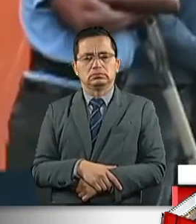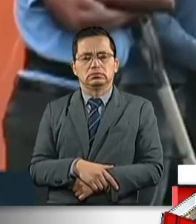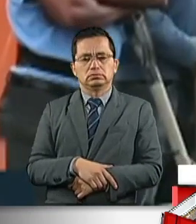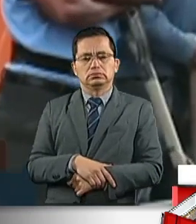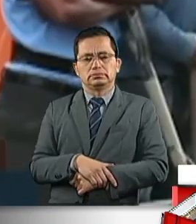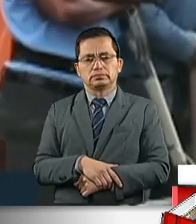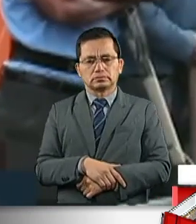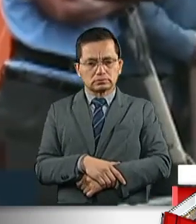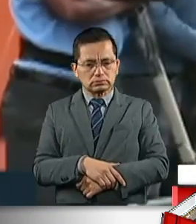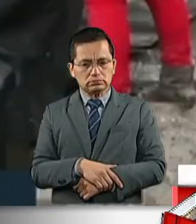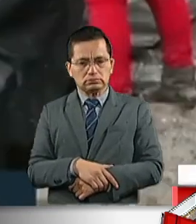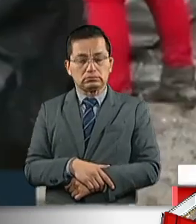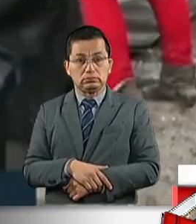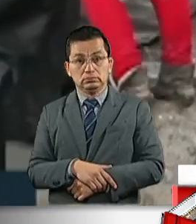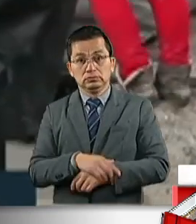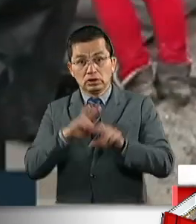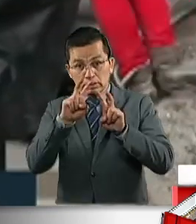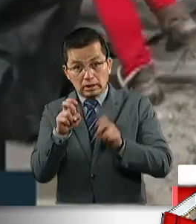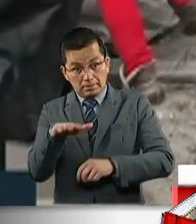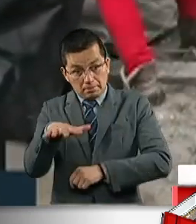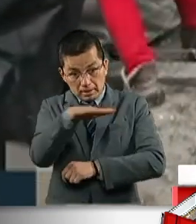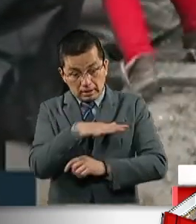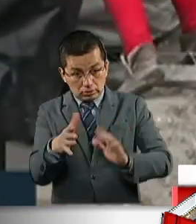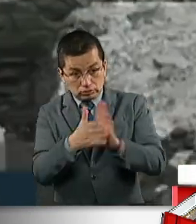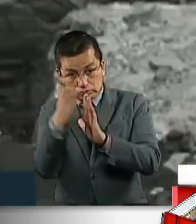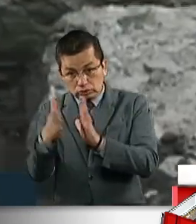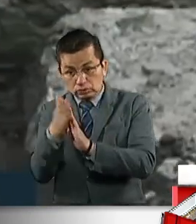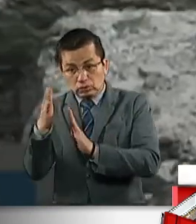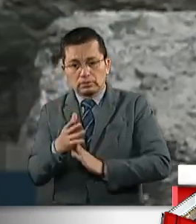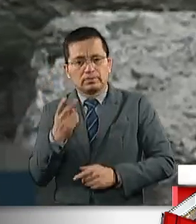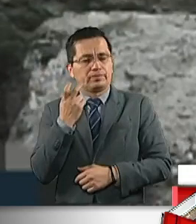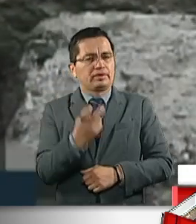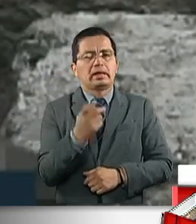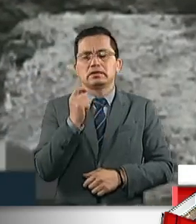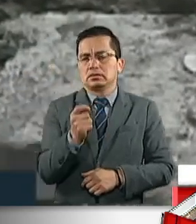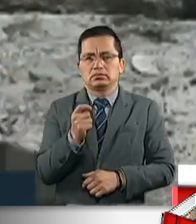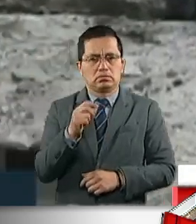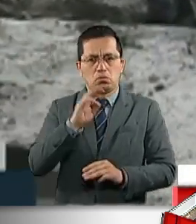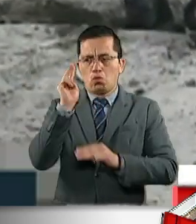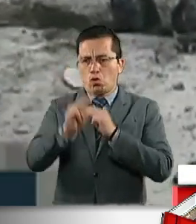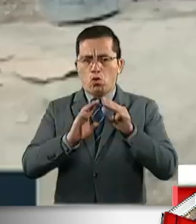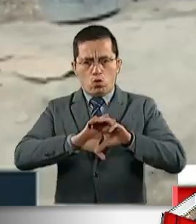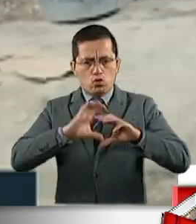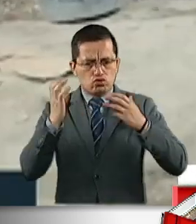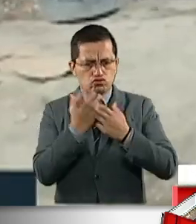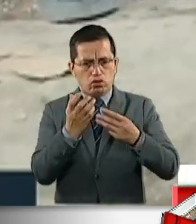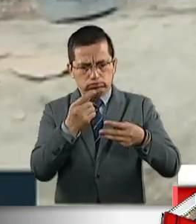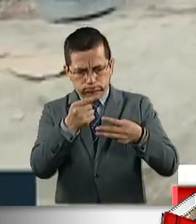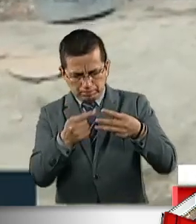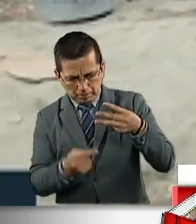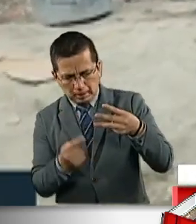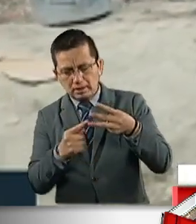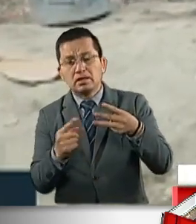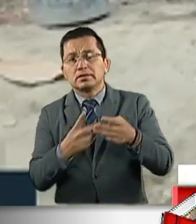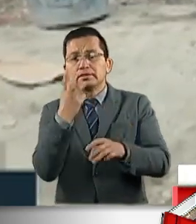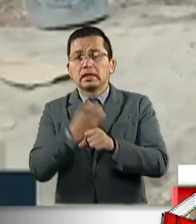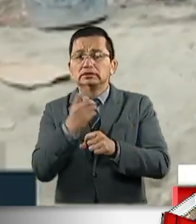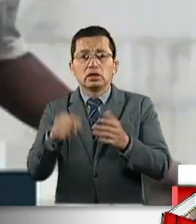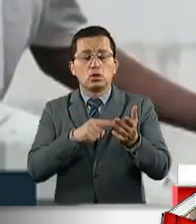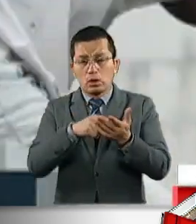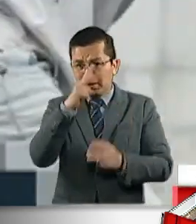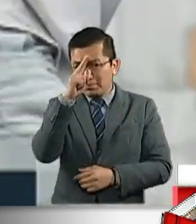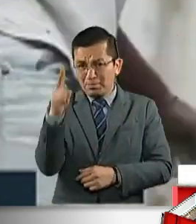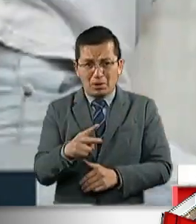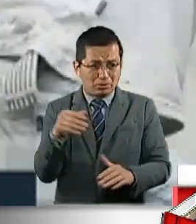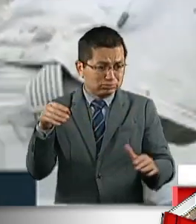El sector de la construcción, de acuerdo con la consultora Deloitte, fue el tercero a nivel mundial con la peor caída registrada a partir de los efectos